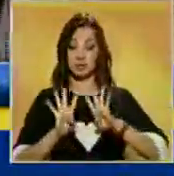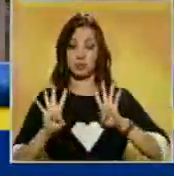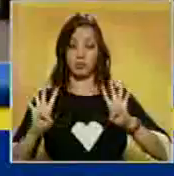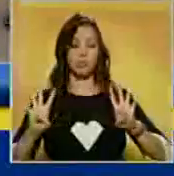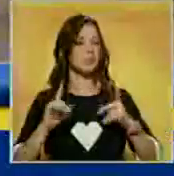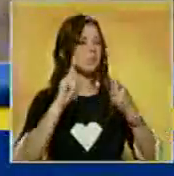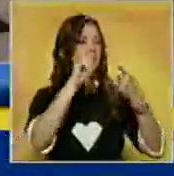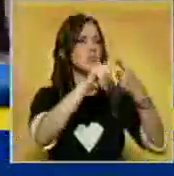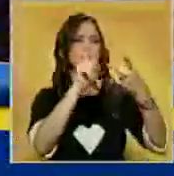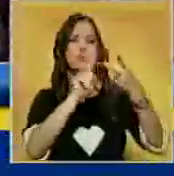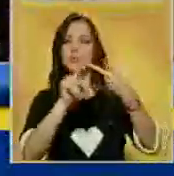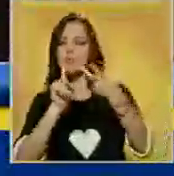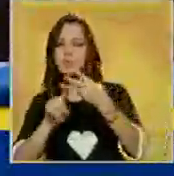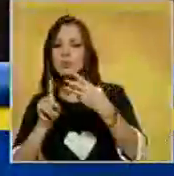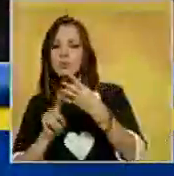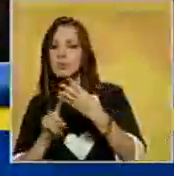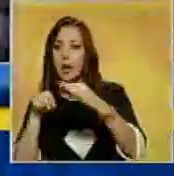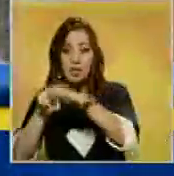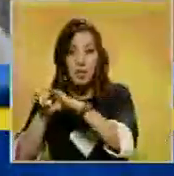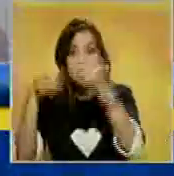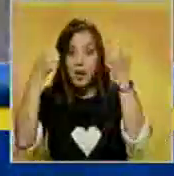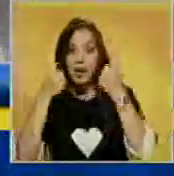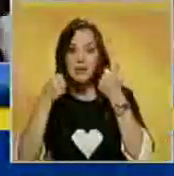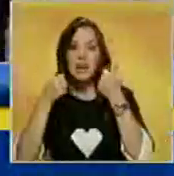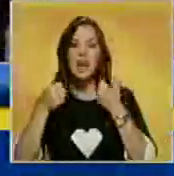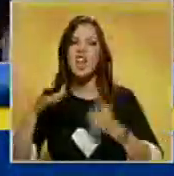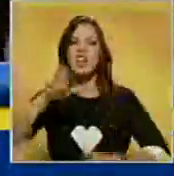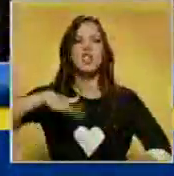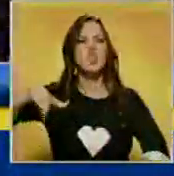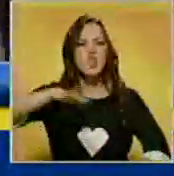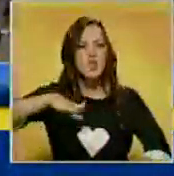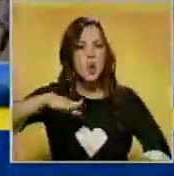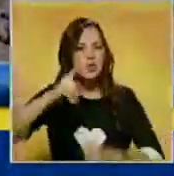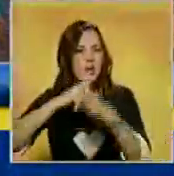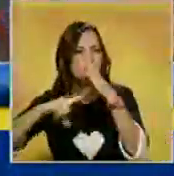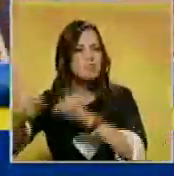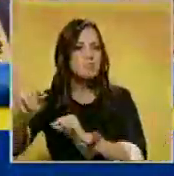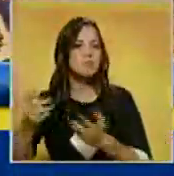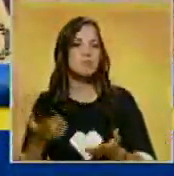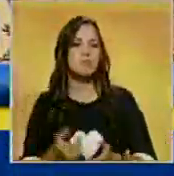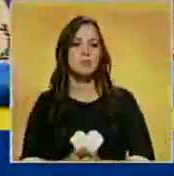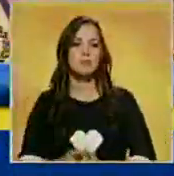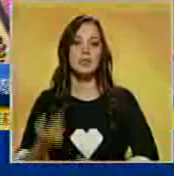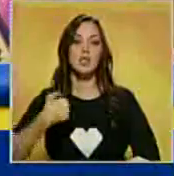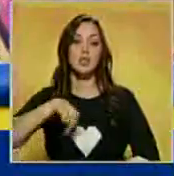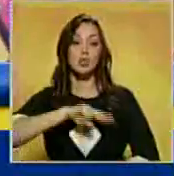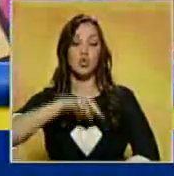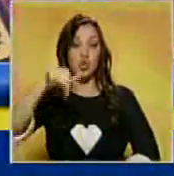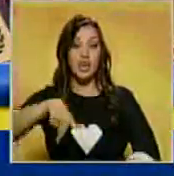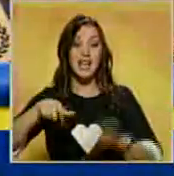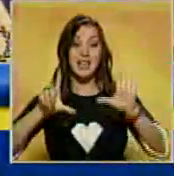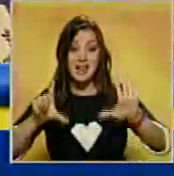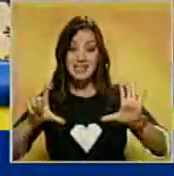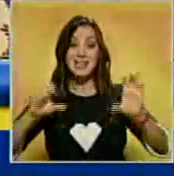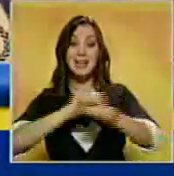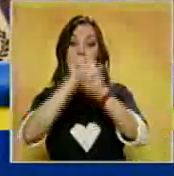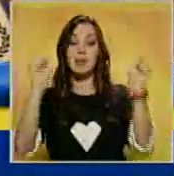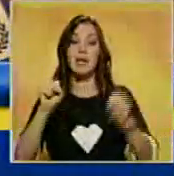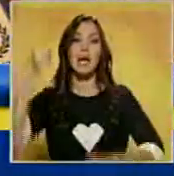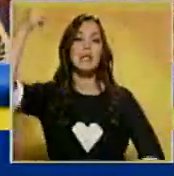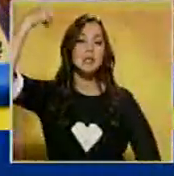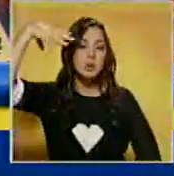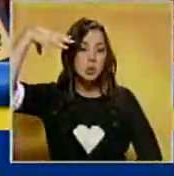contabilizando a los detenidos en los pabellones para determinar el área donde se registró la fuga. Estamos aquí desde las 7 de la mañana, pasando